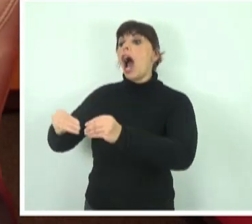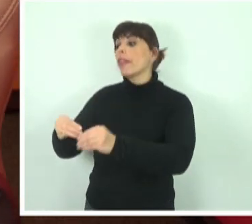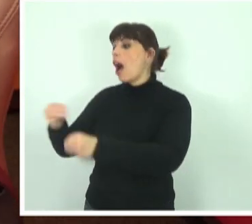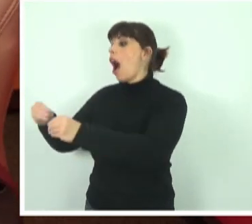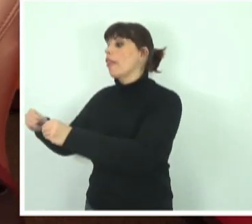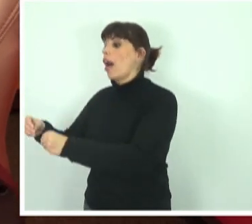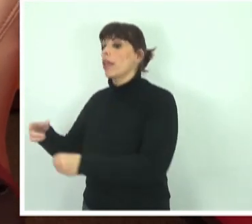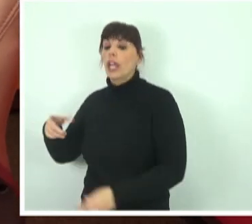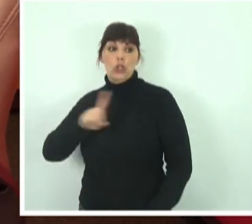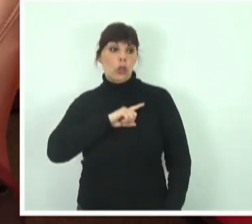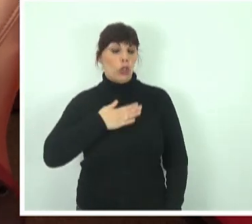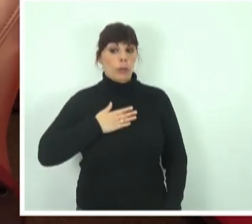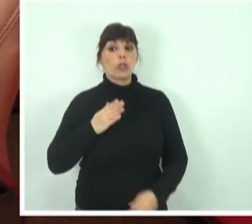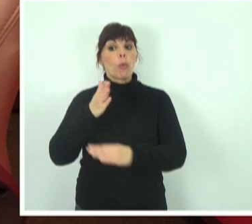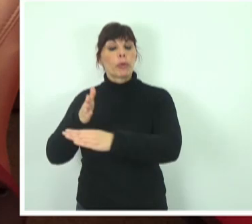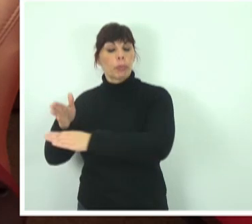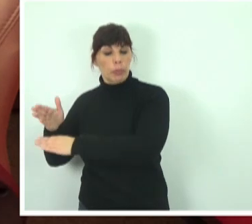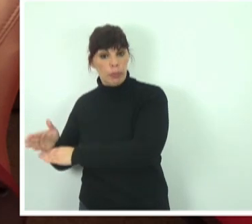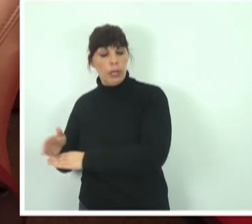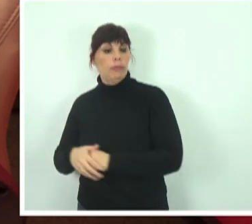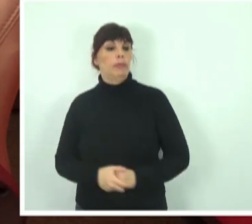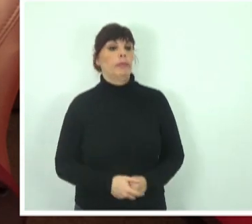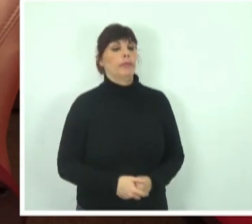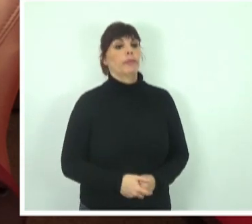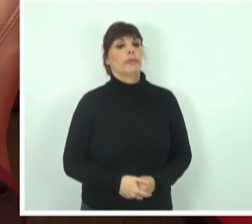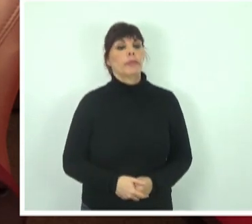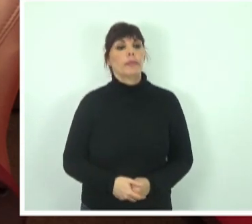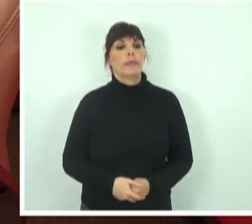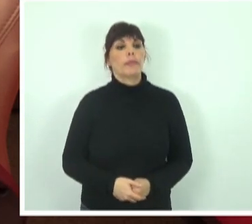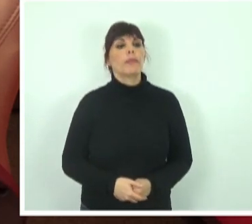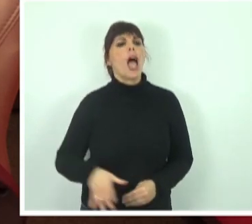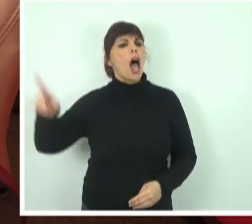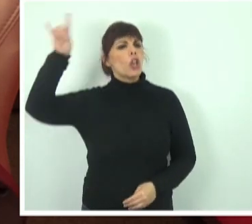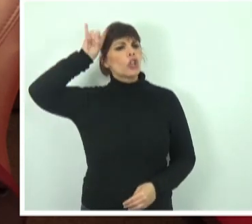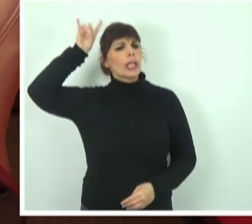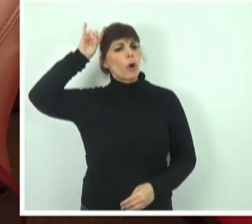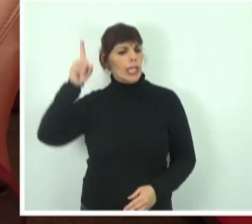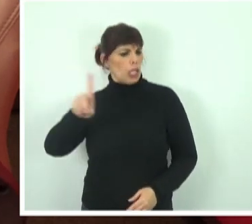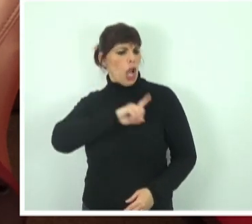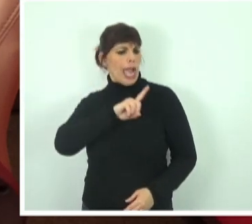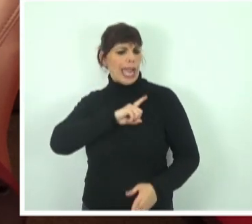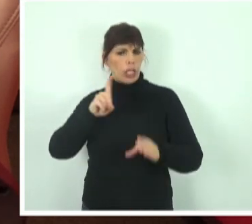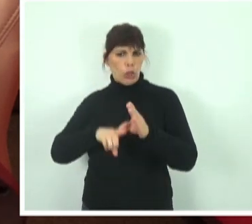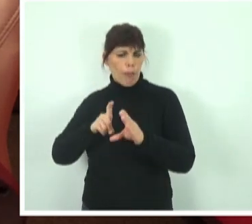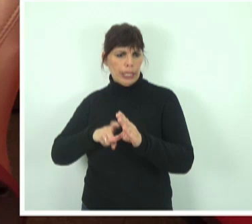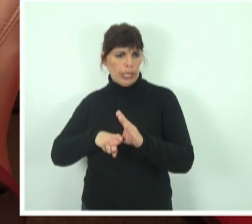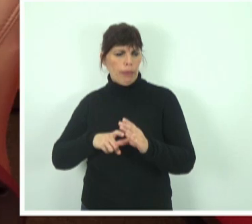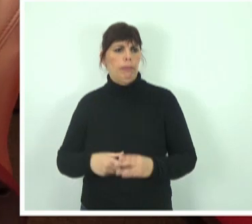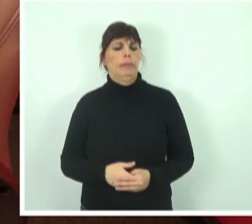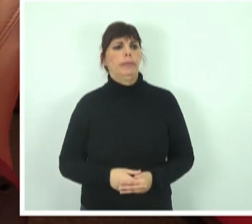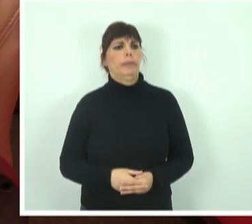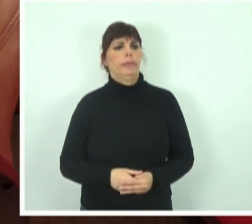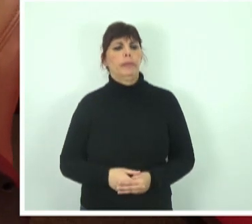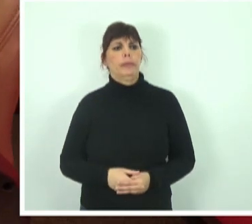Atención. Los demonios son parte de un ejército. Y ahora déjame dar